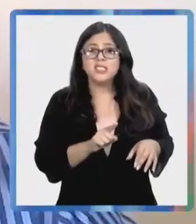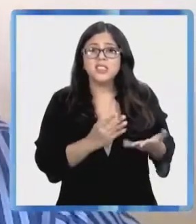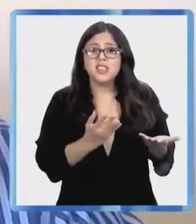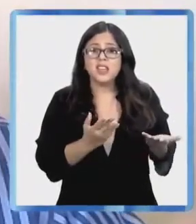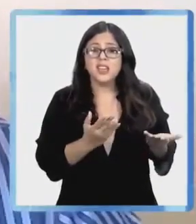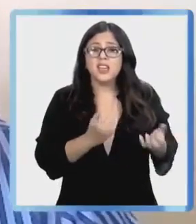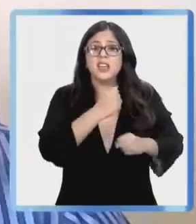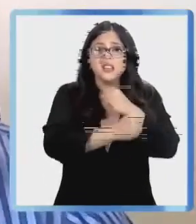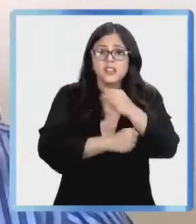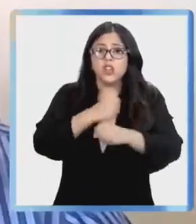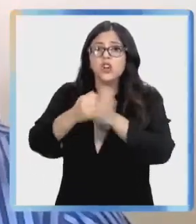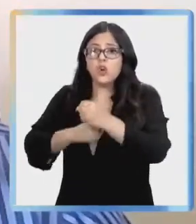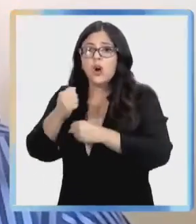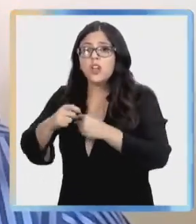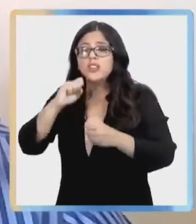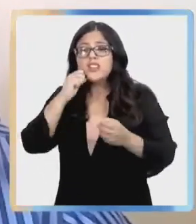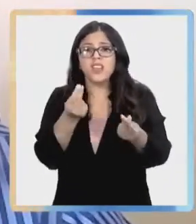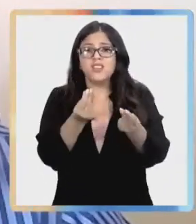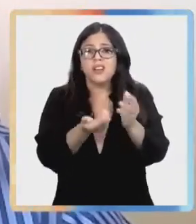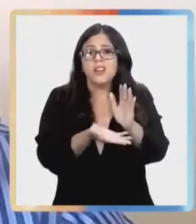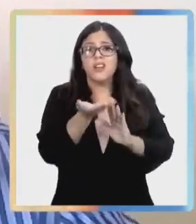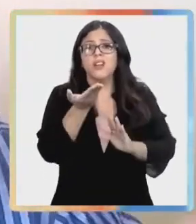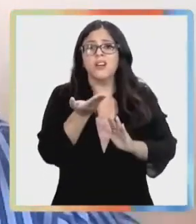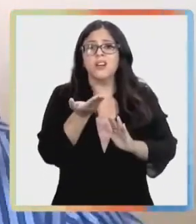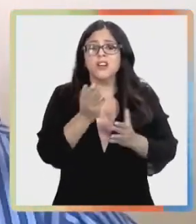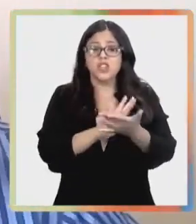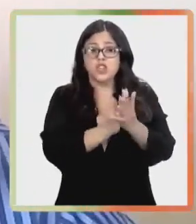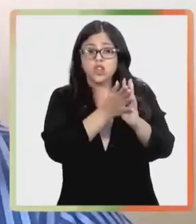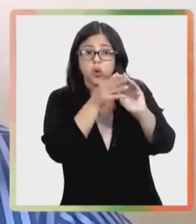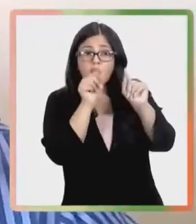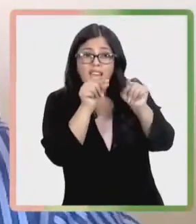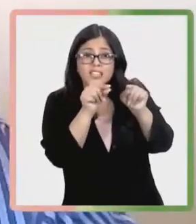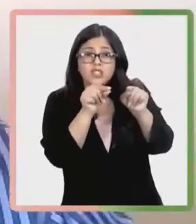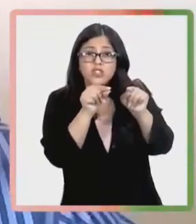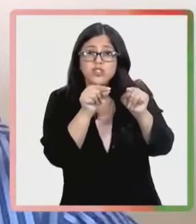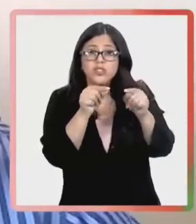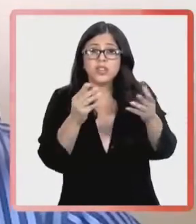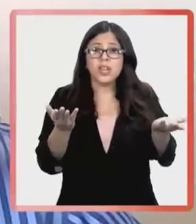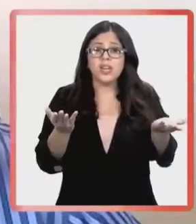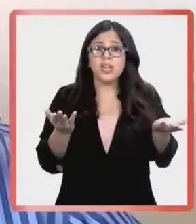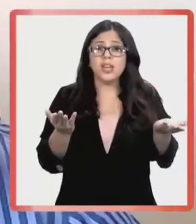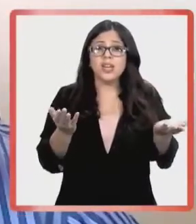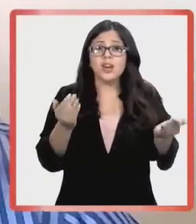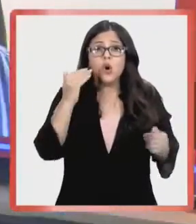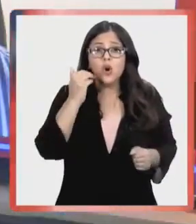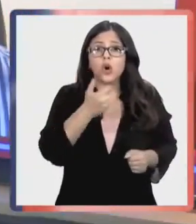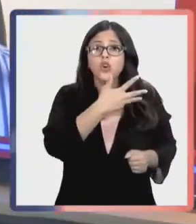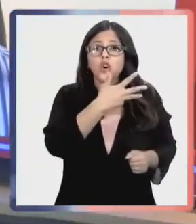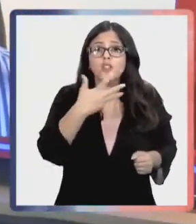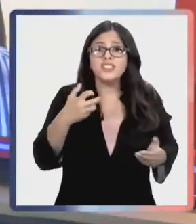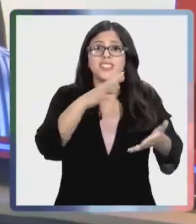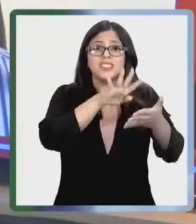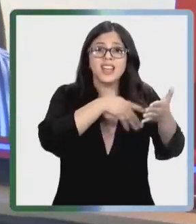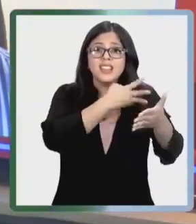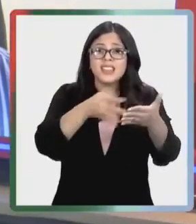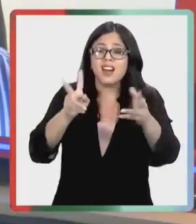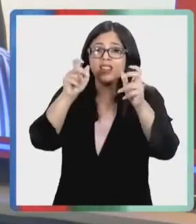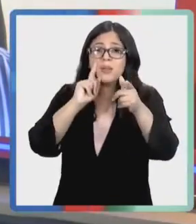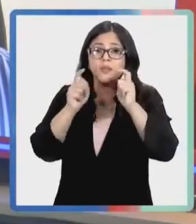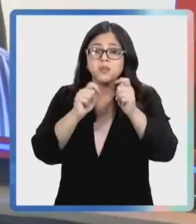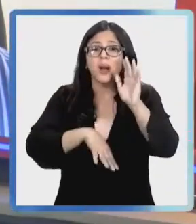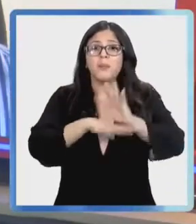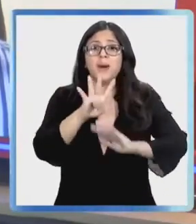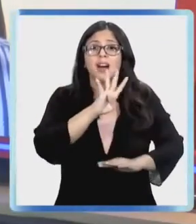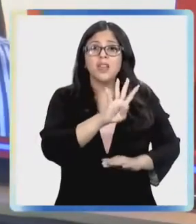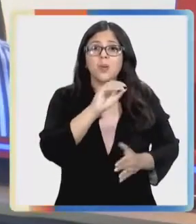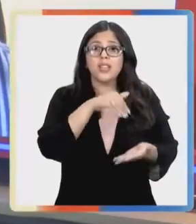toca de nuevo, ¿verdad?, sea una prima excesivamente elevada. Toda esa letra chica, imagínese usted, hay 900 tablas de factores de riesgo, más